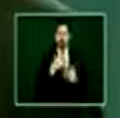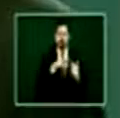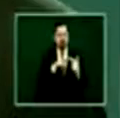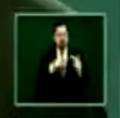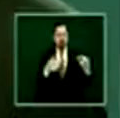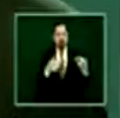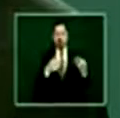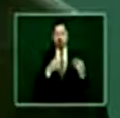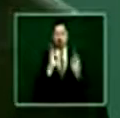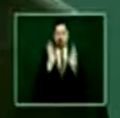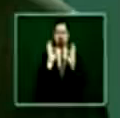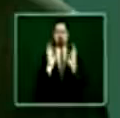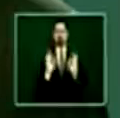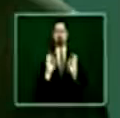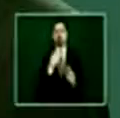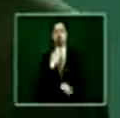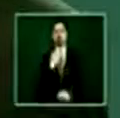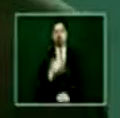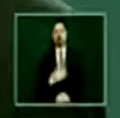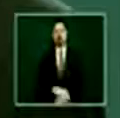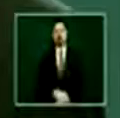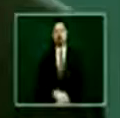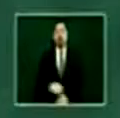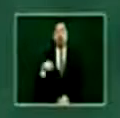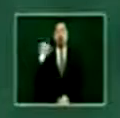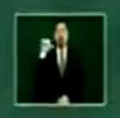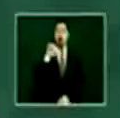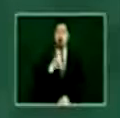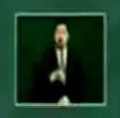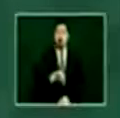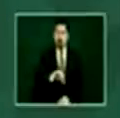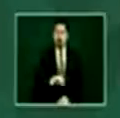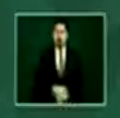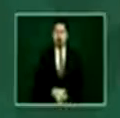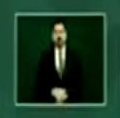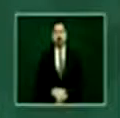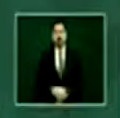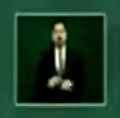y los datos hasta ahora no están mostrando que acompañan el plan del presidente.